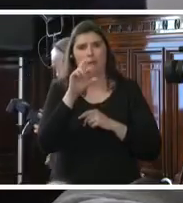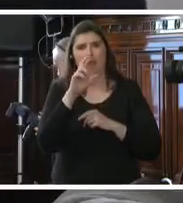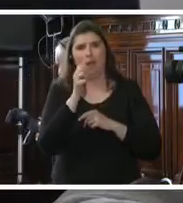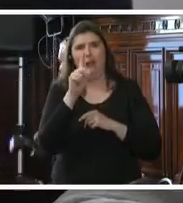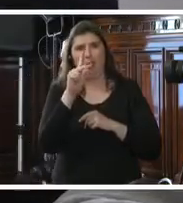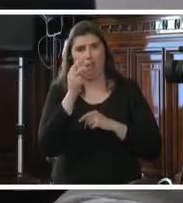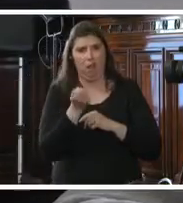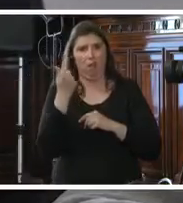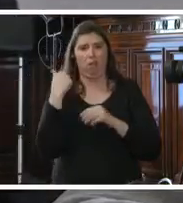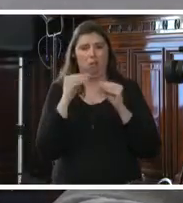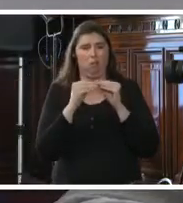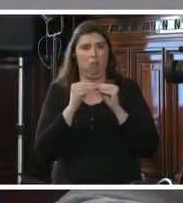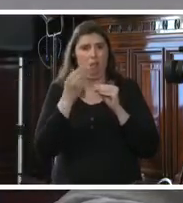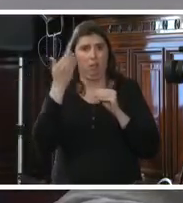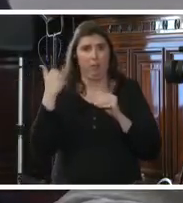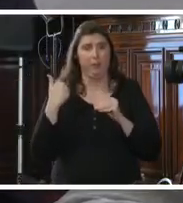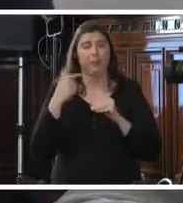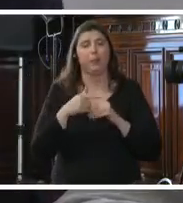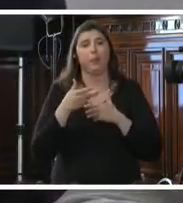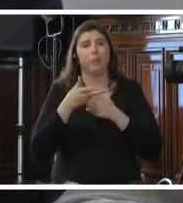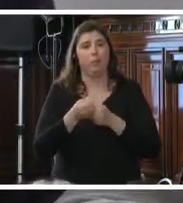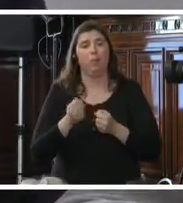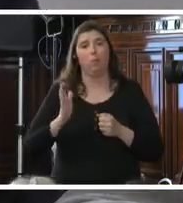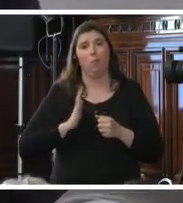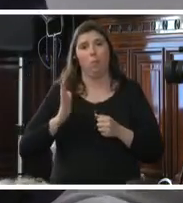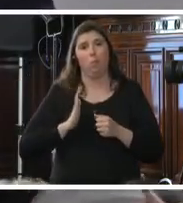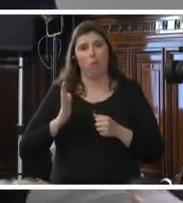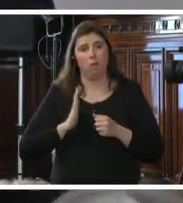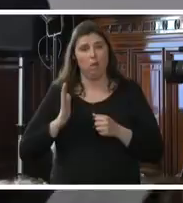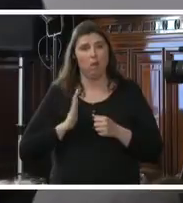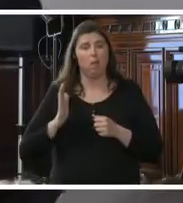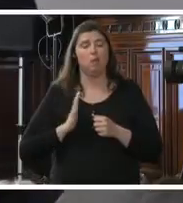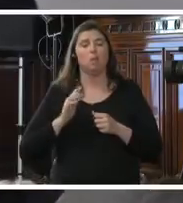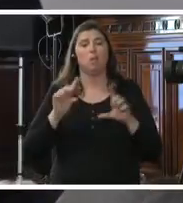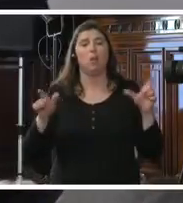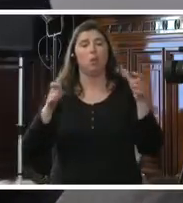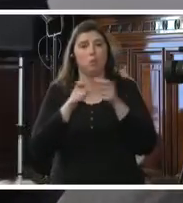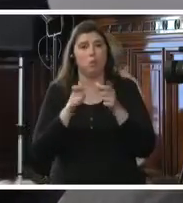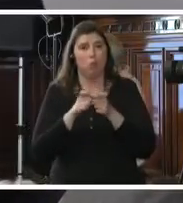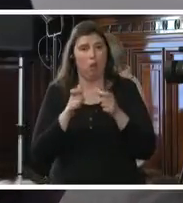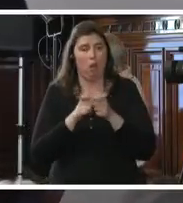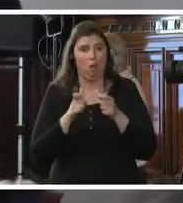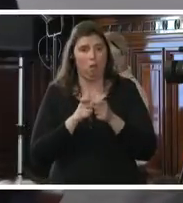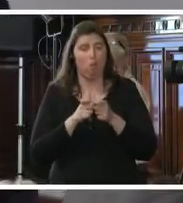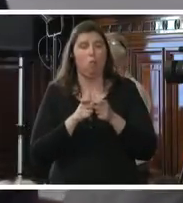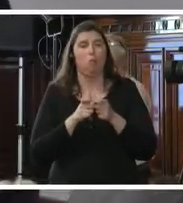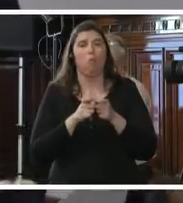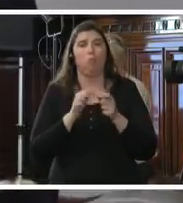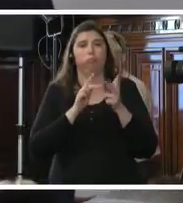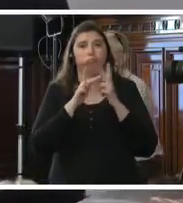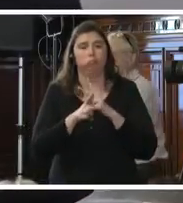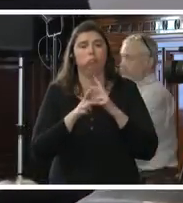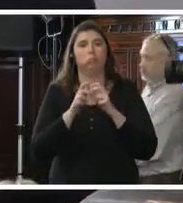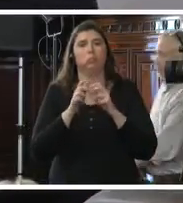también el comisionado Luis Vargas es relator para